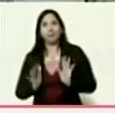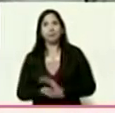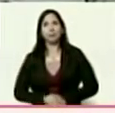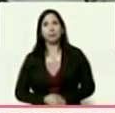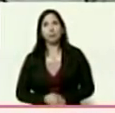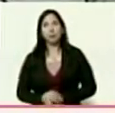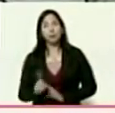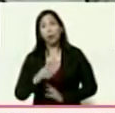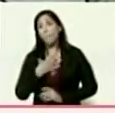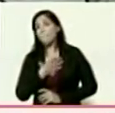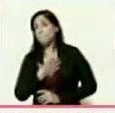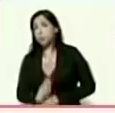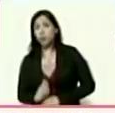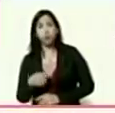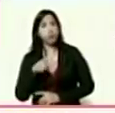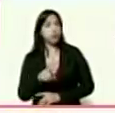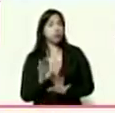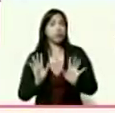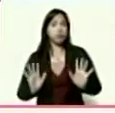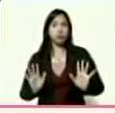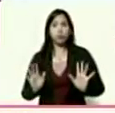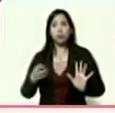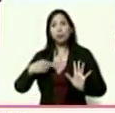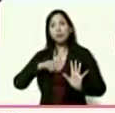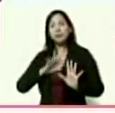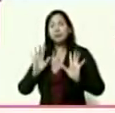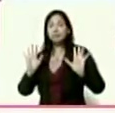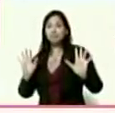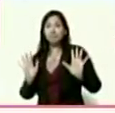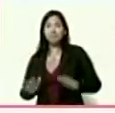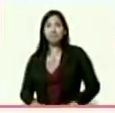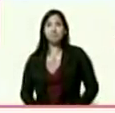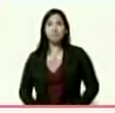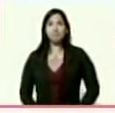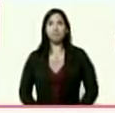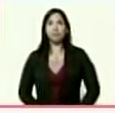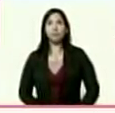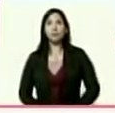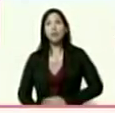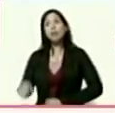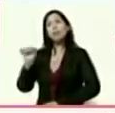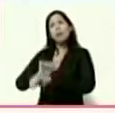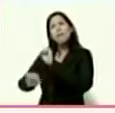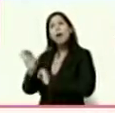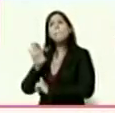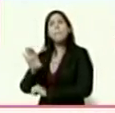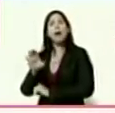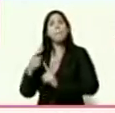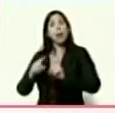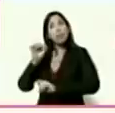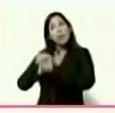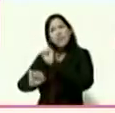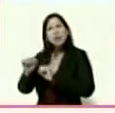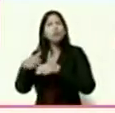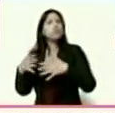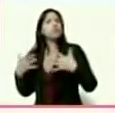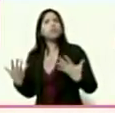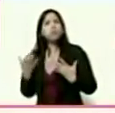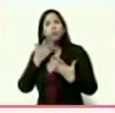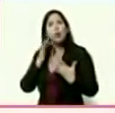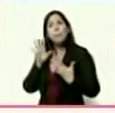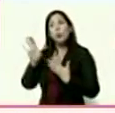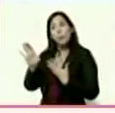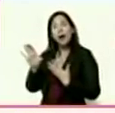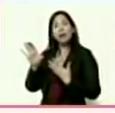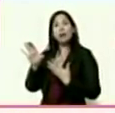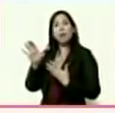No nos lamentemos por eso. Bueno, nosotros, es la defensa de la patria. Para defender cuando la patria está en